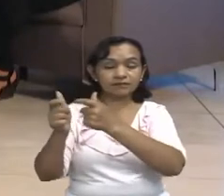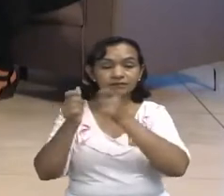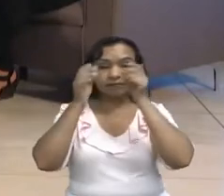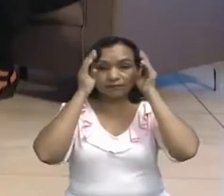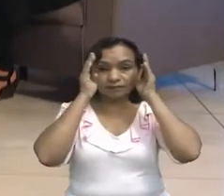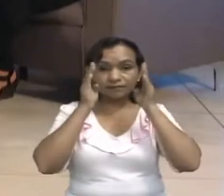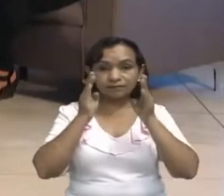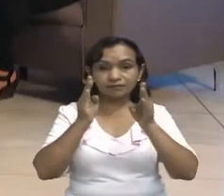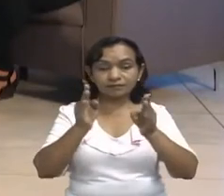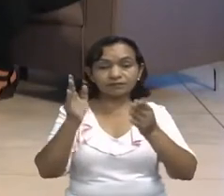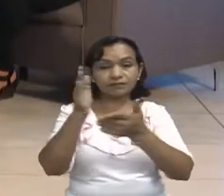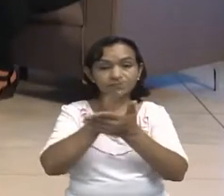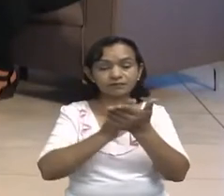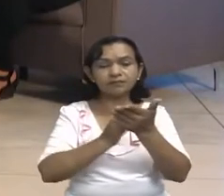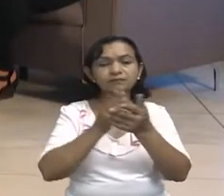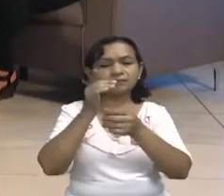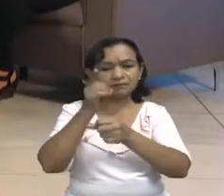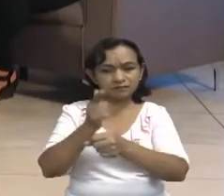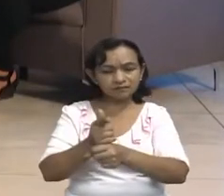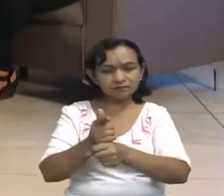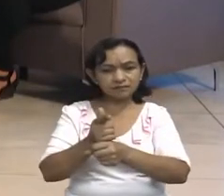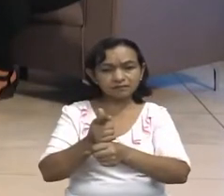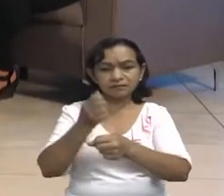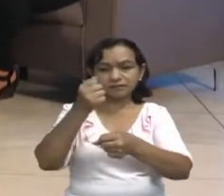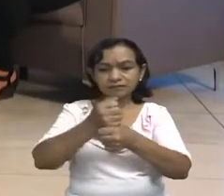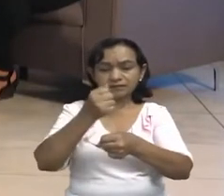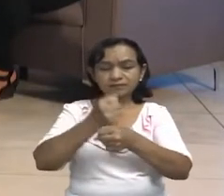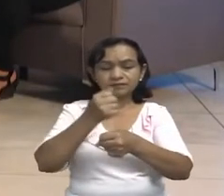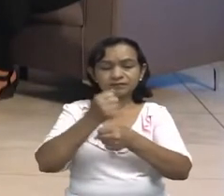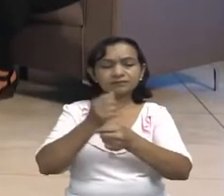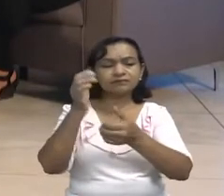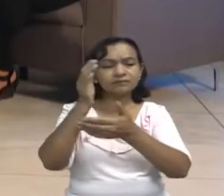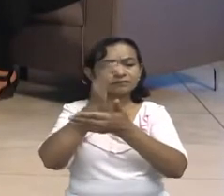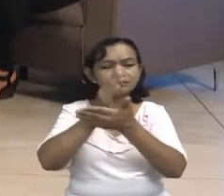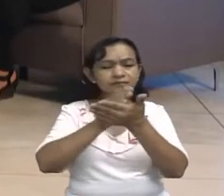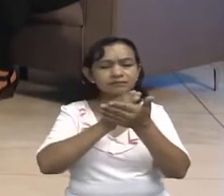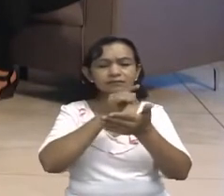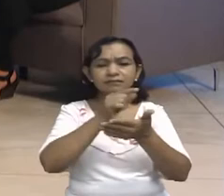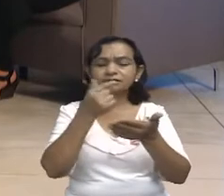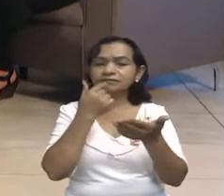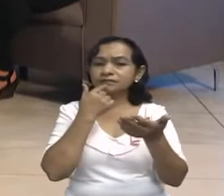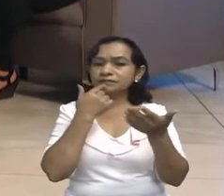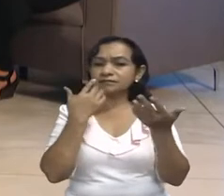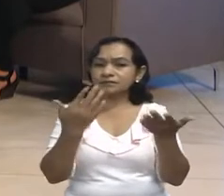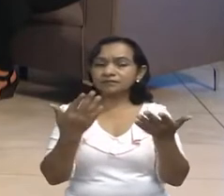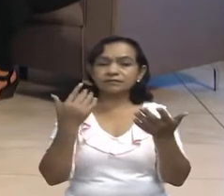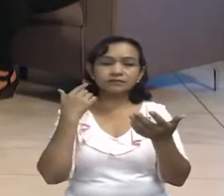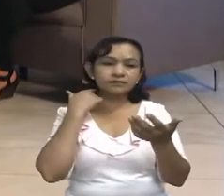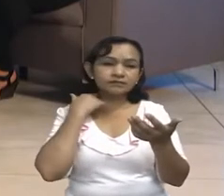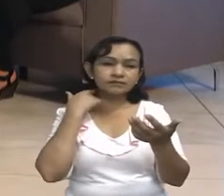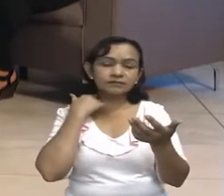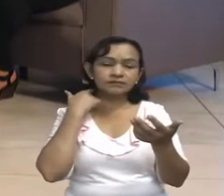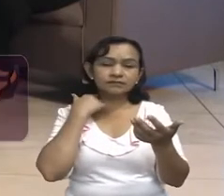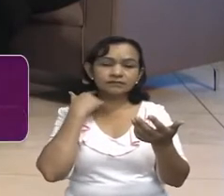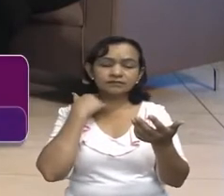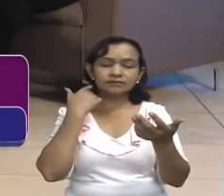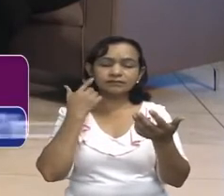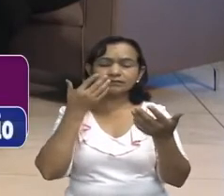a esas comisiones, algunas las transmitíamos en vivo, el del trabajo de las comisiones. ¿Y esto por qué? ¿Por qué? porque siempre hubo una